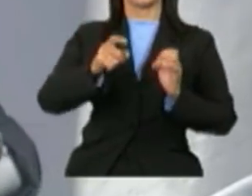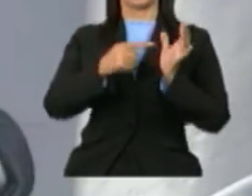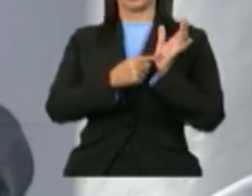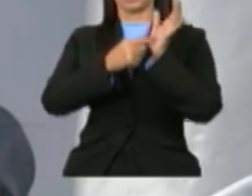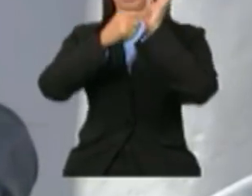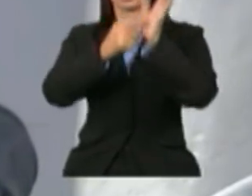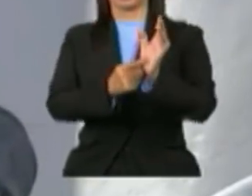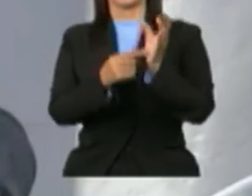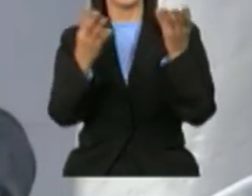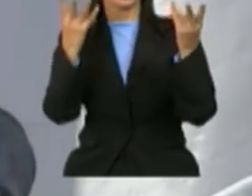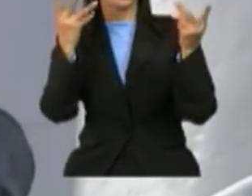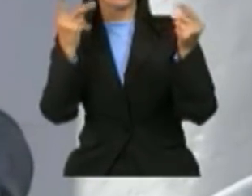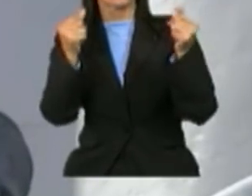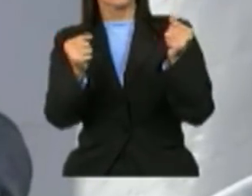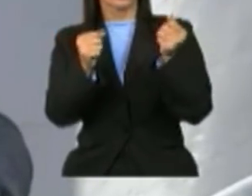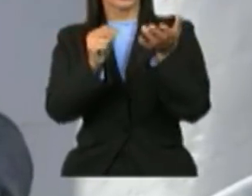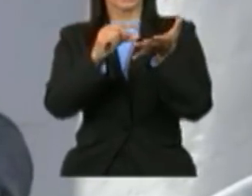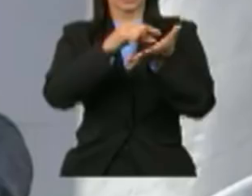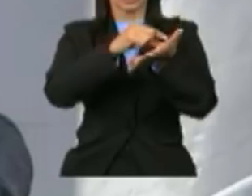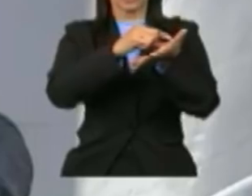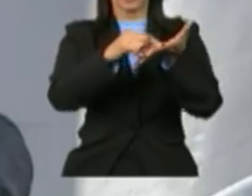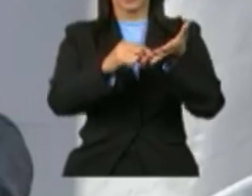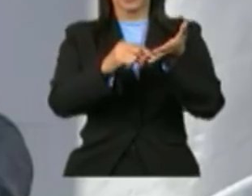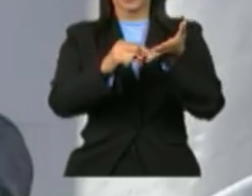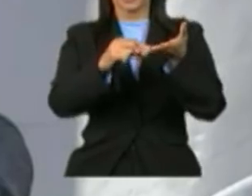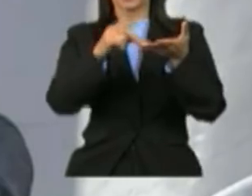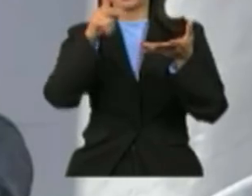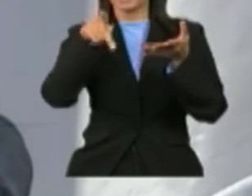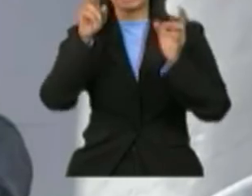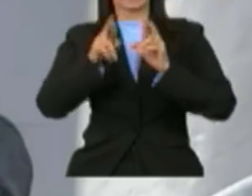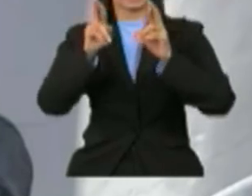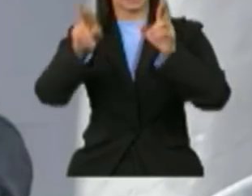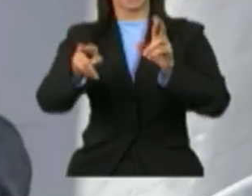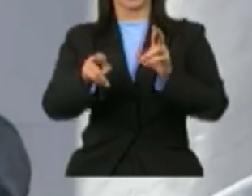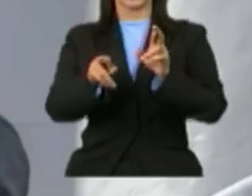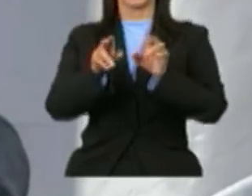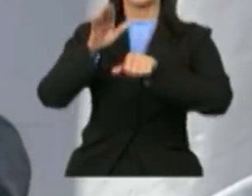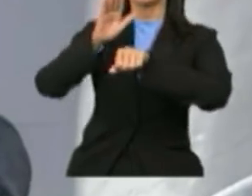las pruebas rápidas que practiquen a la Dirección